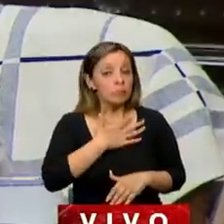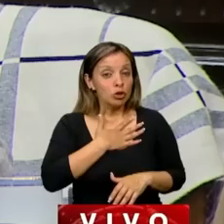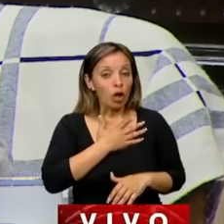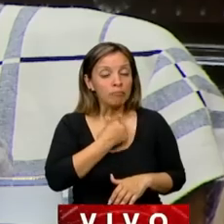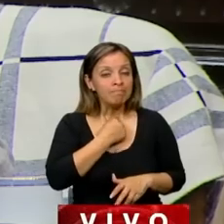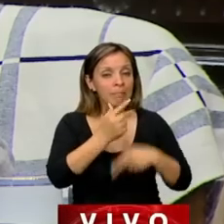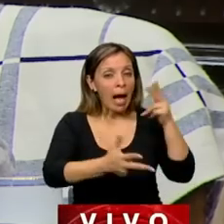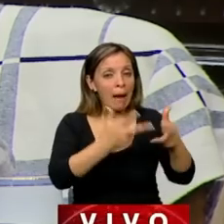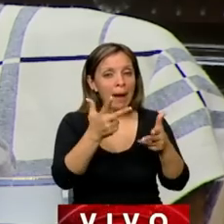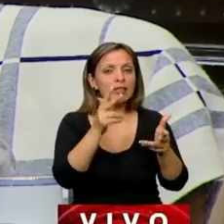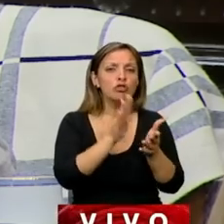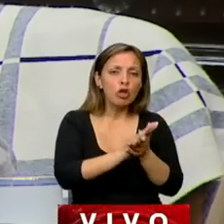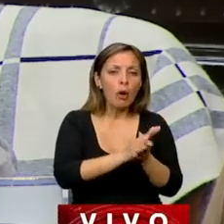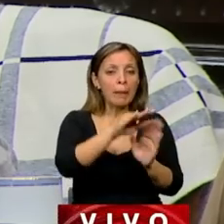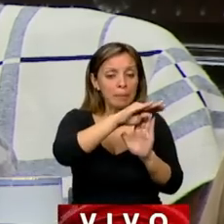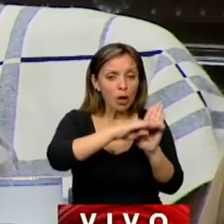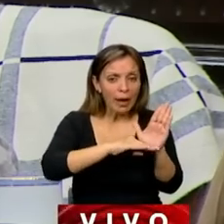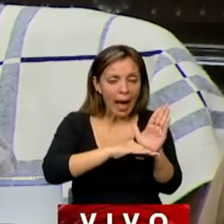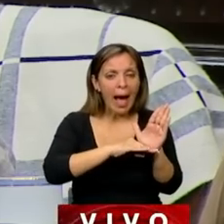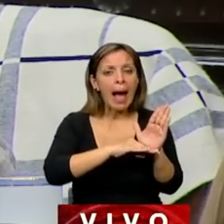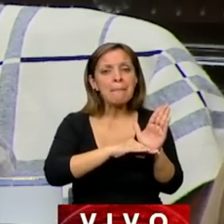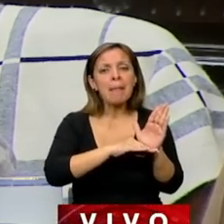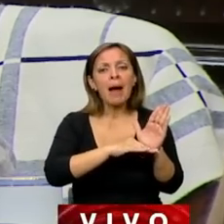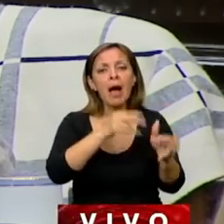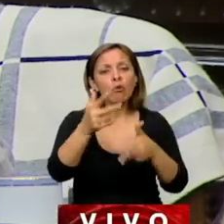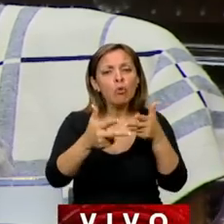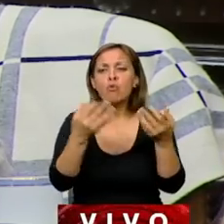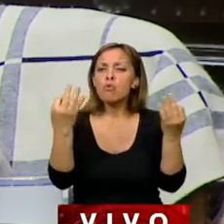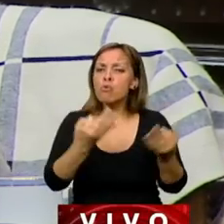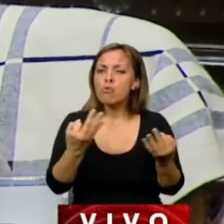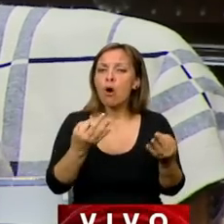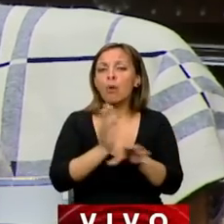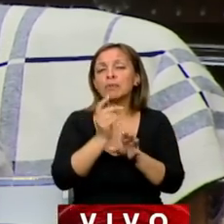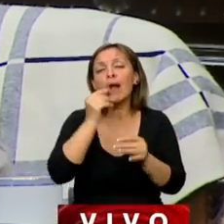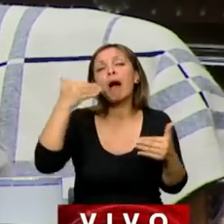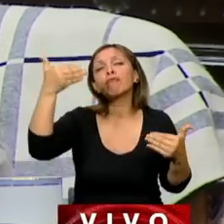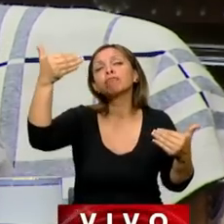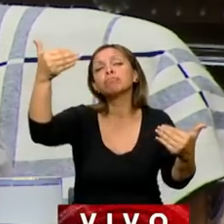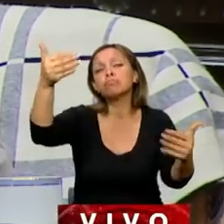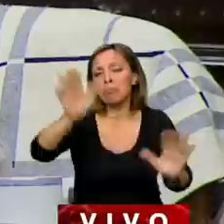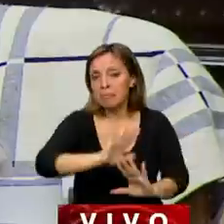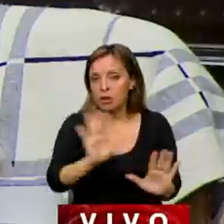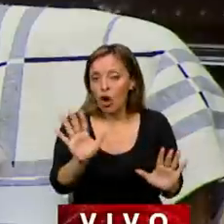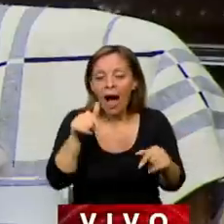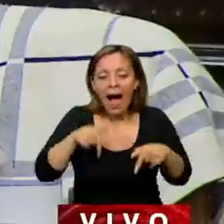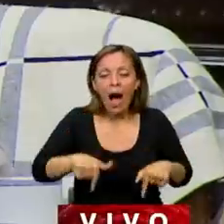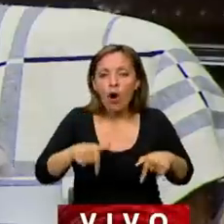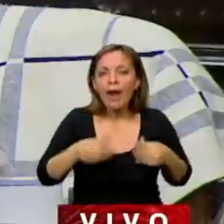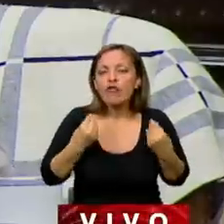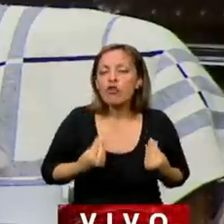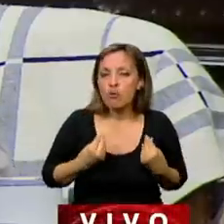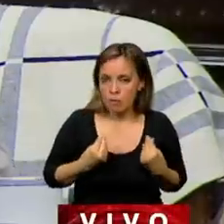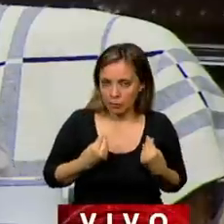del beneficio del programa en abstracto, como si fuera una nube, sino de cómo está funcionando